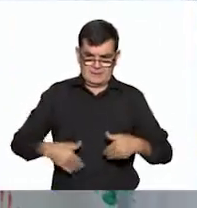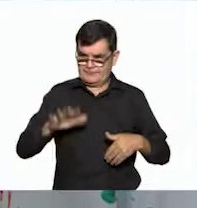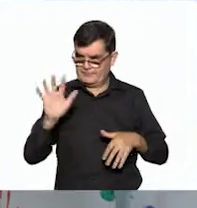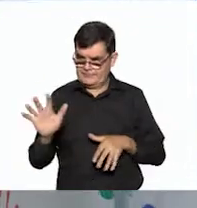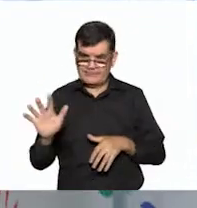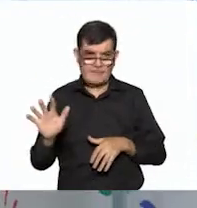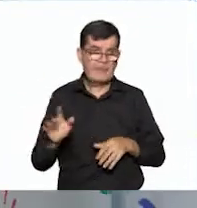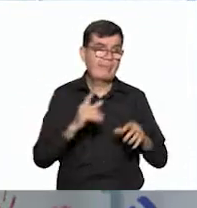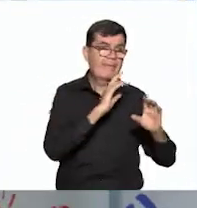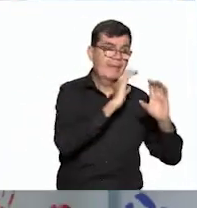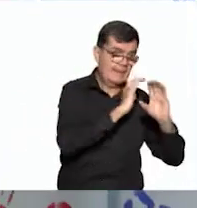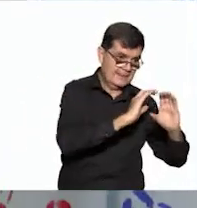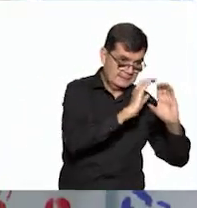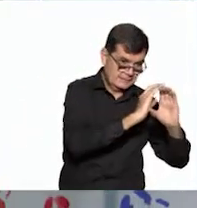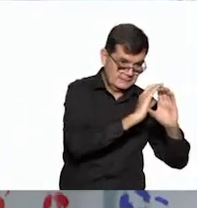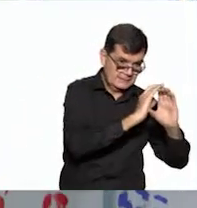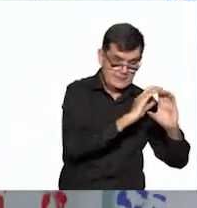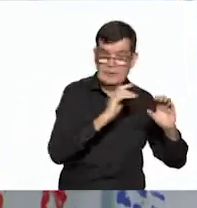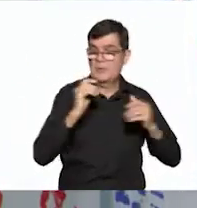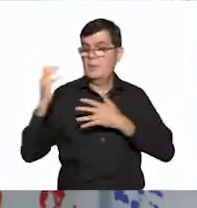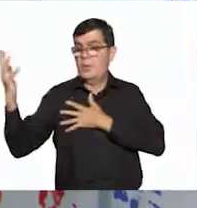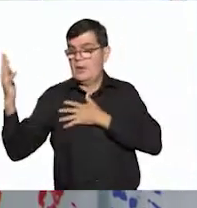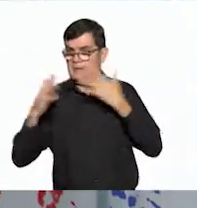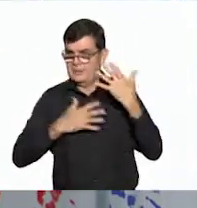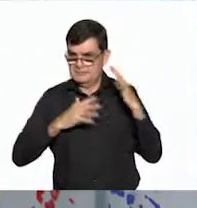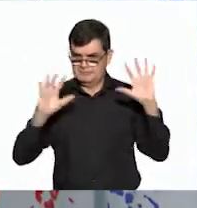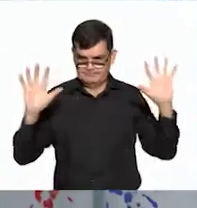Fíjense, canciones, poemas,